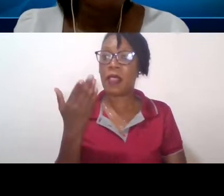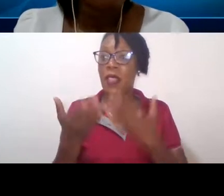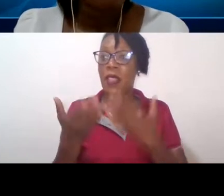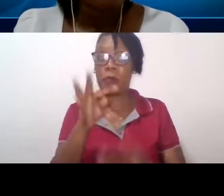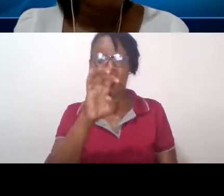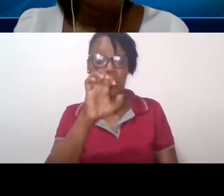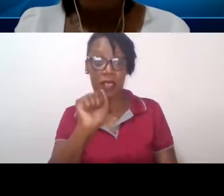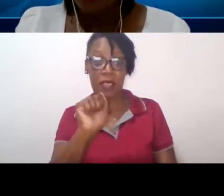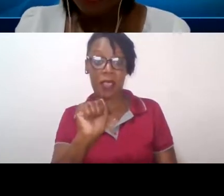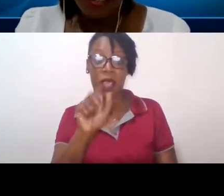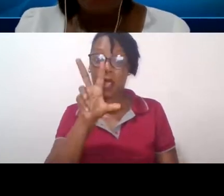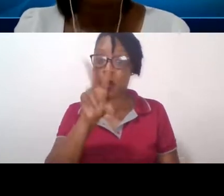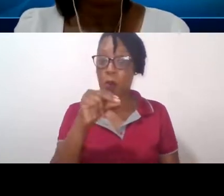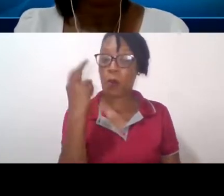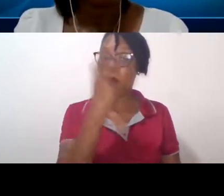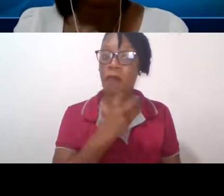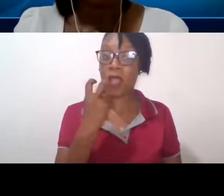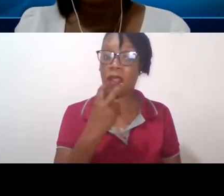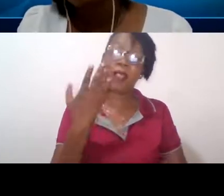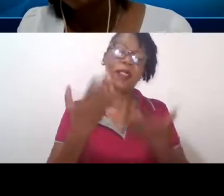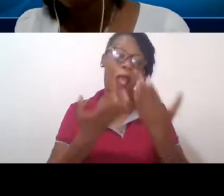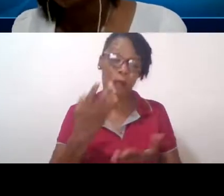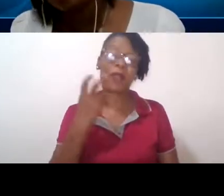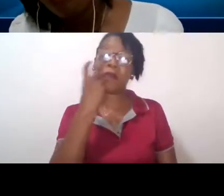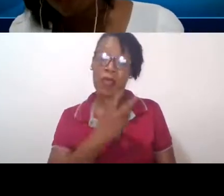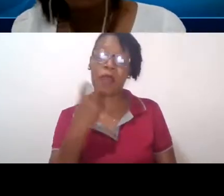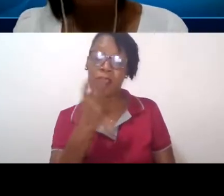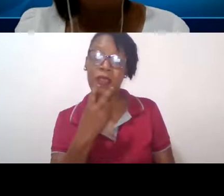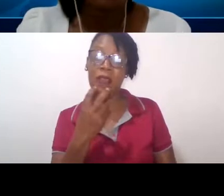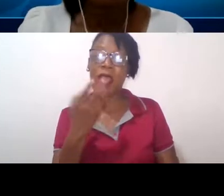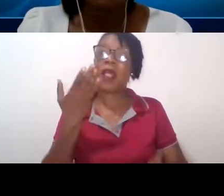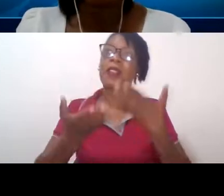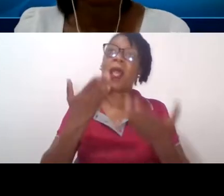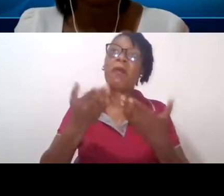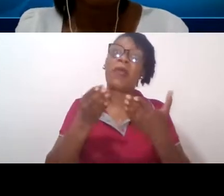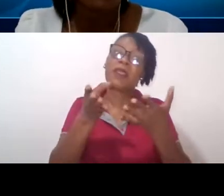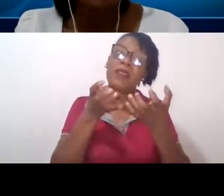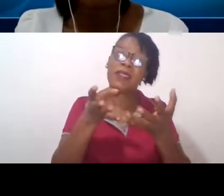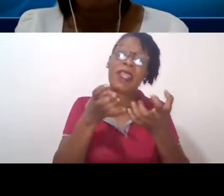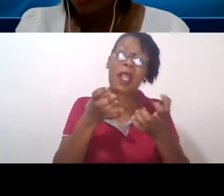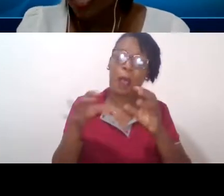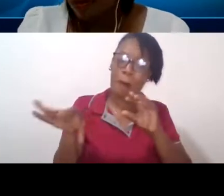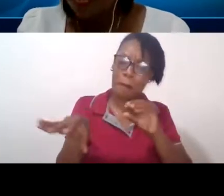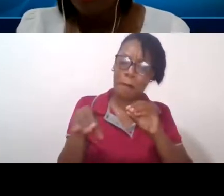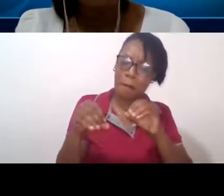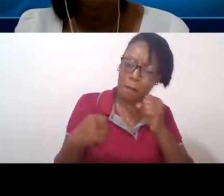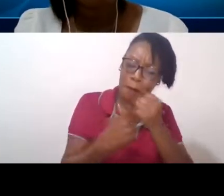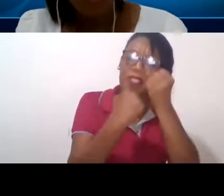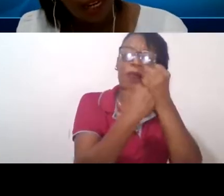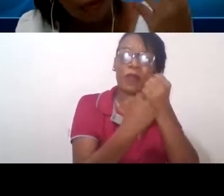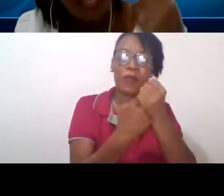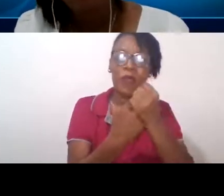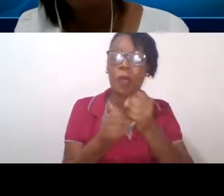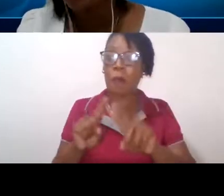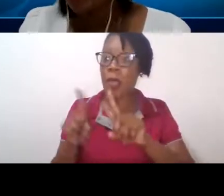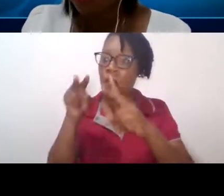verbal? ¿Puede ser verbal? ¿Puede ser que requiera un poco más de apoyos o menos? Pero conozcámosle. Llamemos al padre de